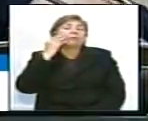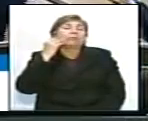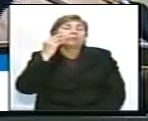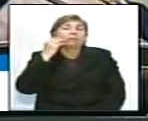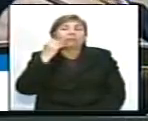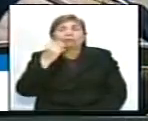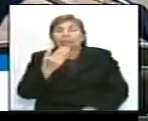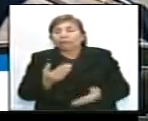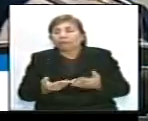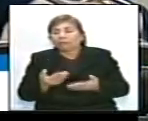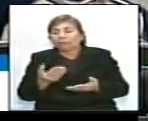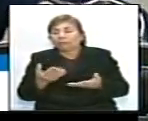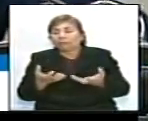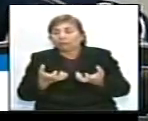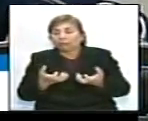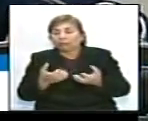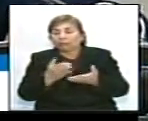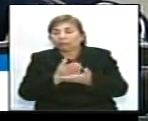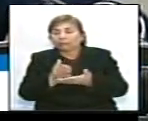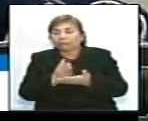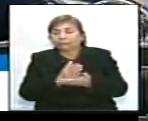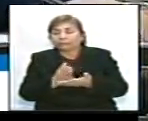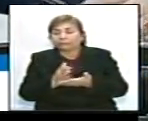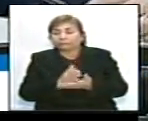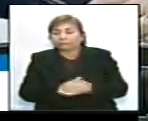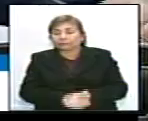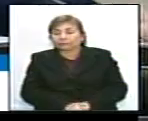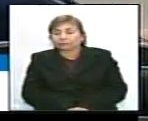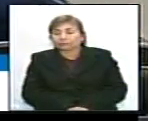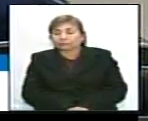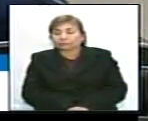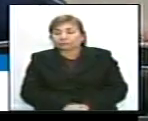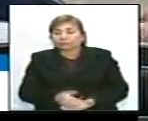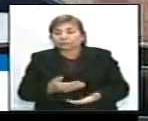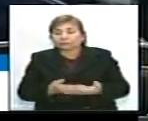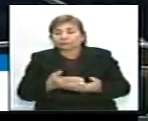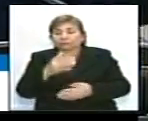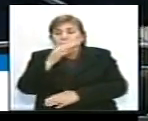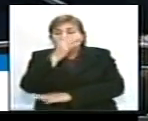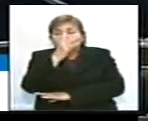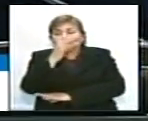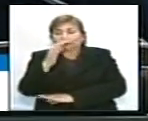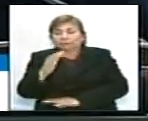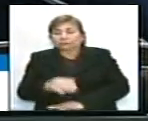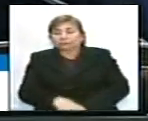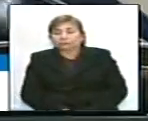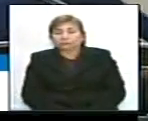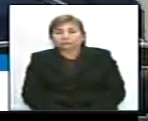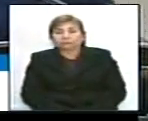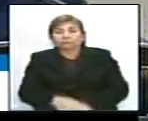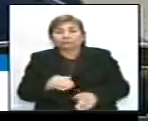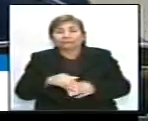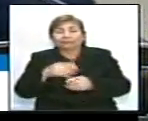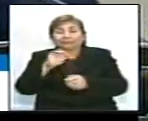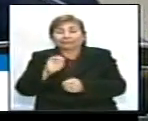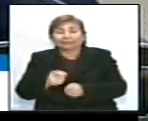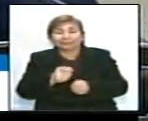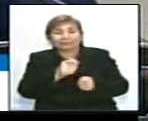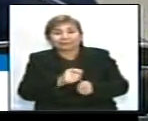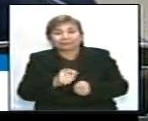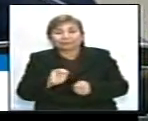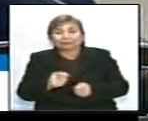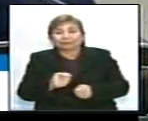como un ejemplo que queríamos compartir, es el caso de los bosques altoandinos en la comunidad campesina de